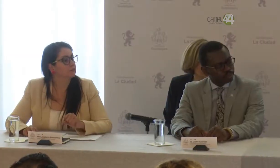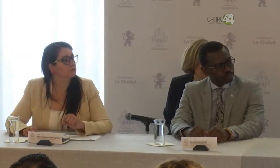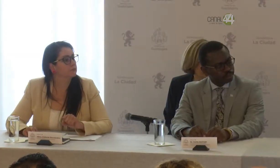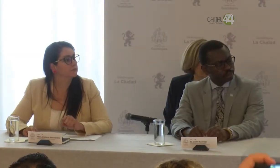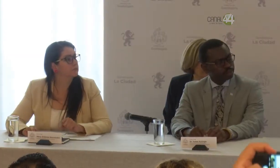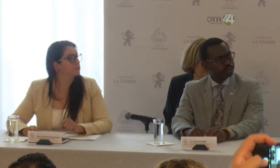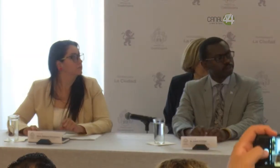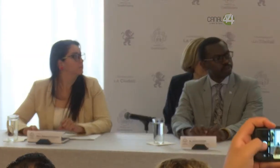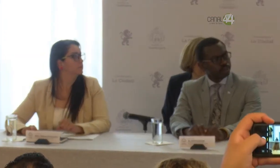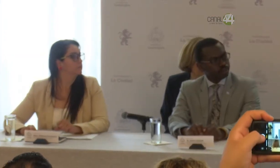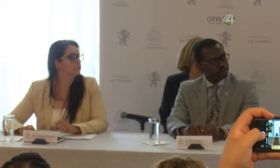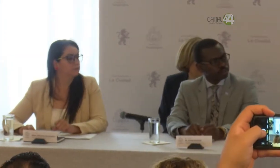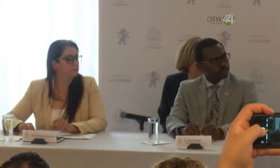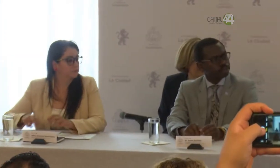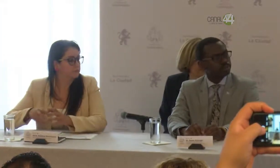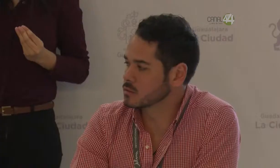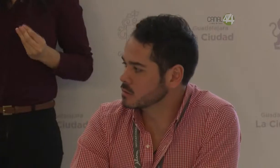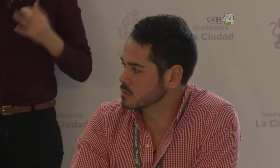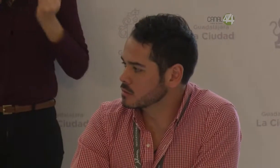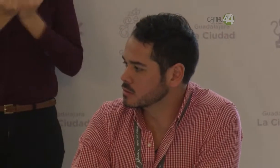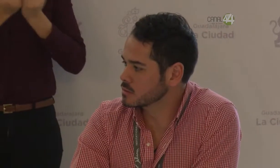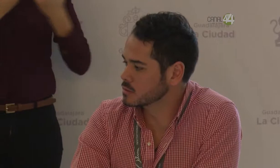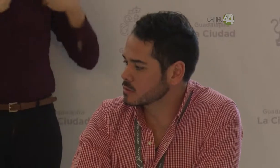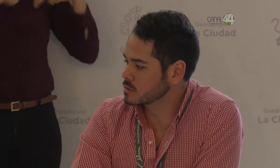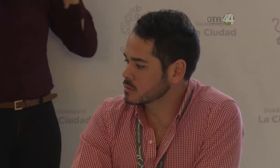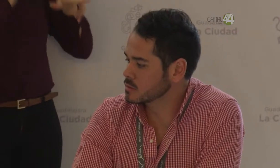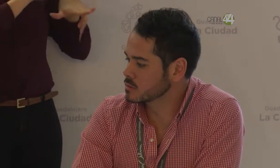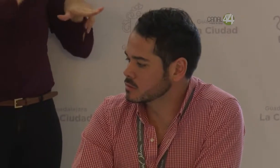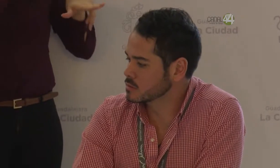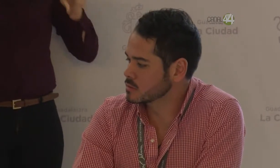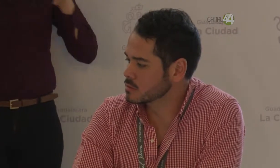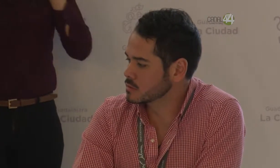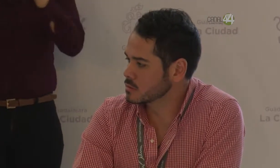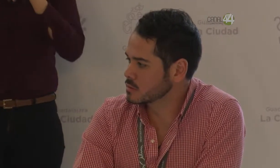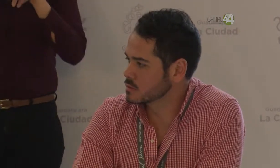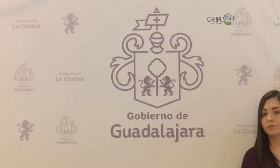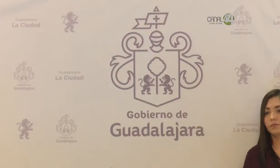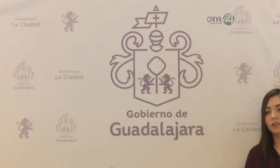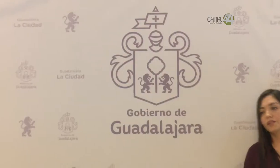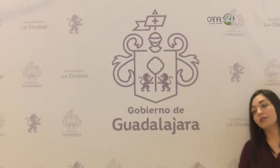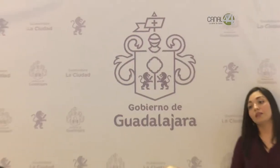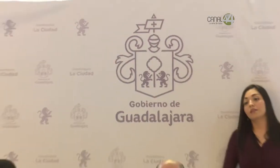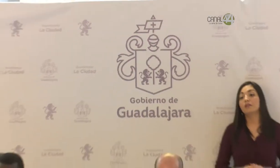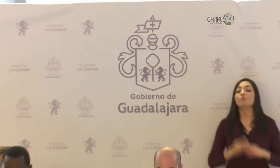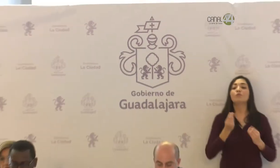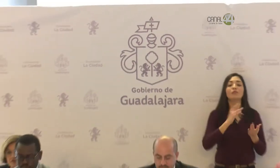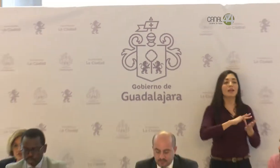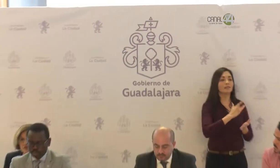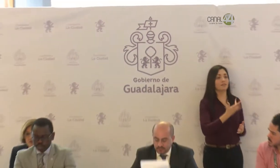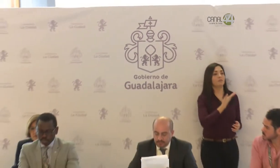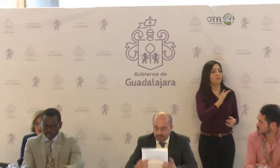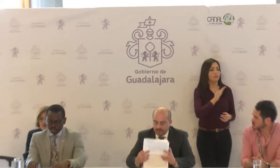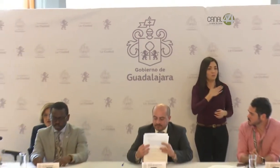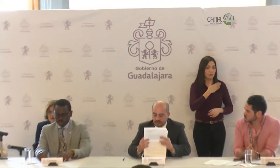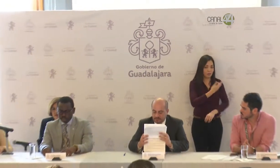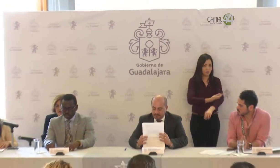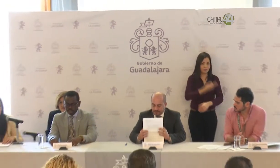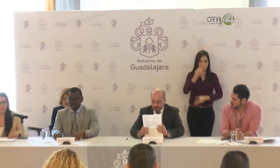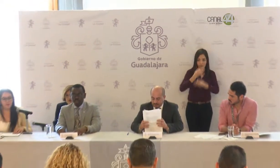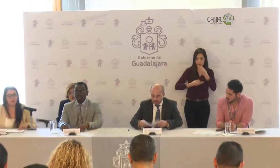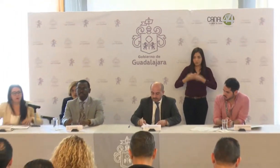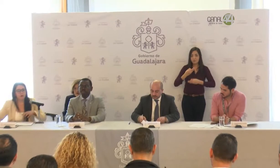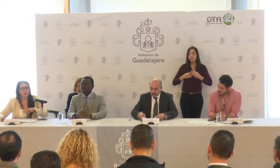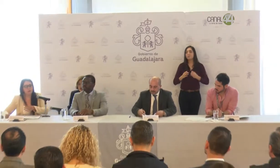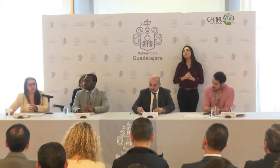y transparentar los procesos en la prestación de servicios, además de las estrategias de seguridad necesarias para mejorar la calidad de vida de los